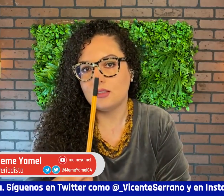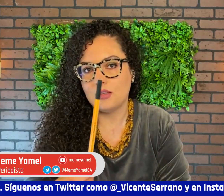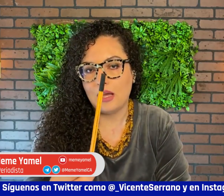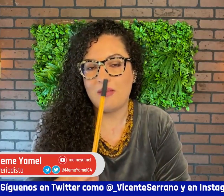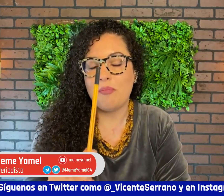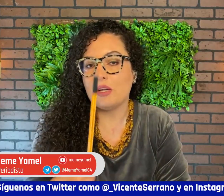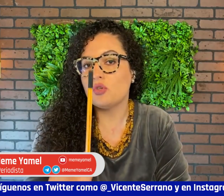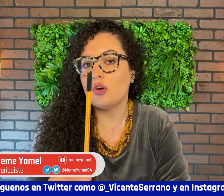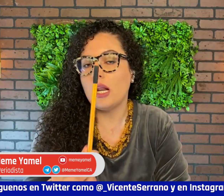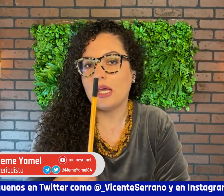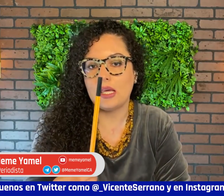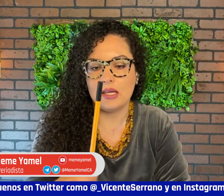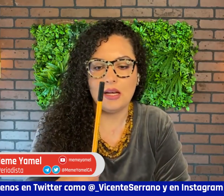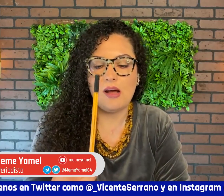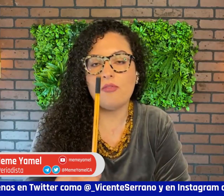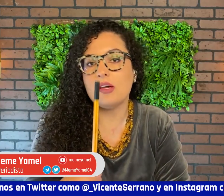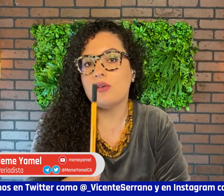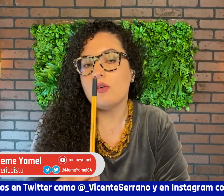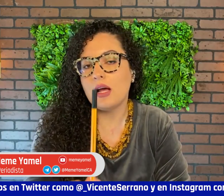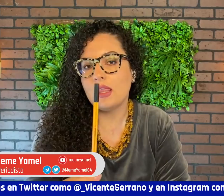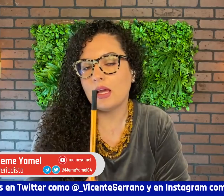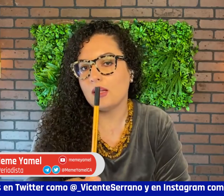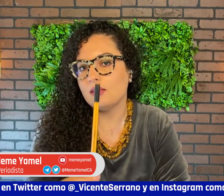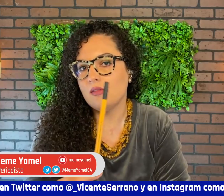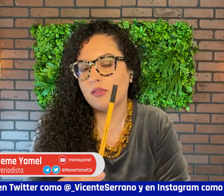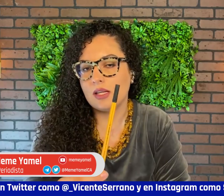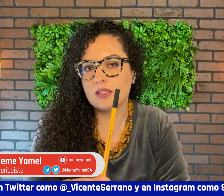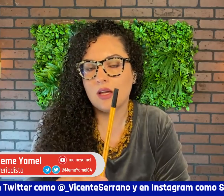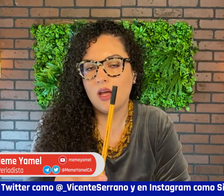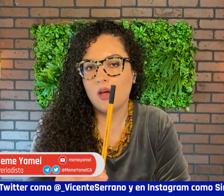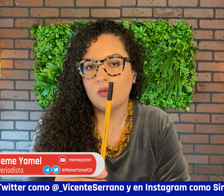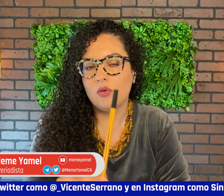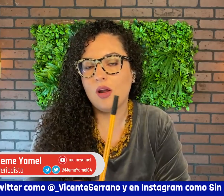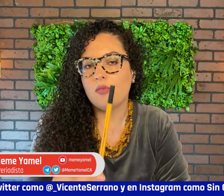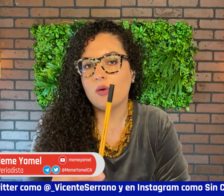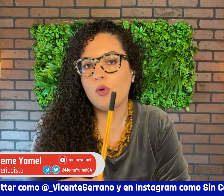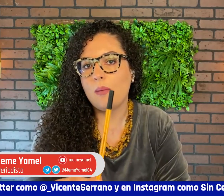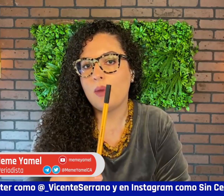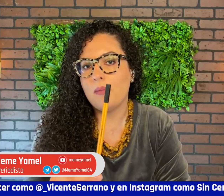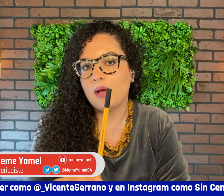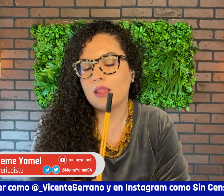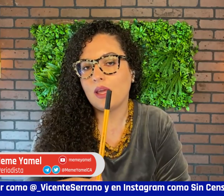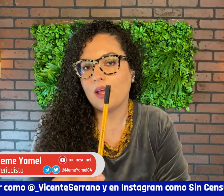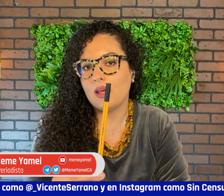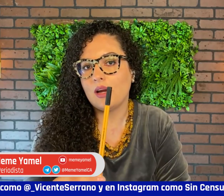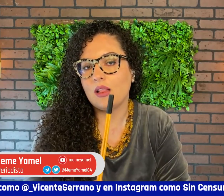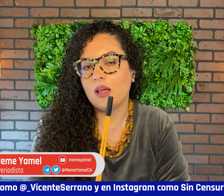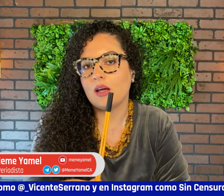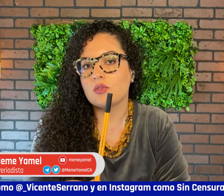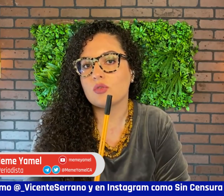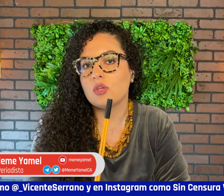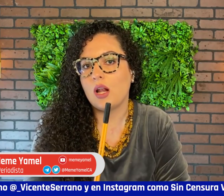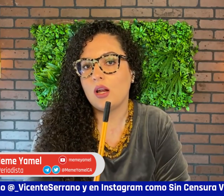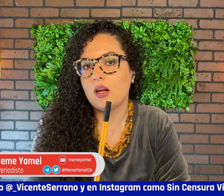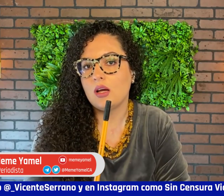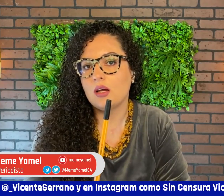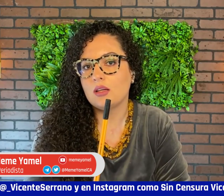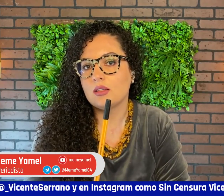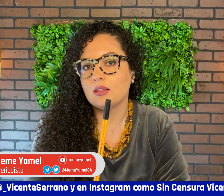Cantinflas, el personaje, la figura de Cantinflas, fue una figura emblemática de crítica